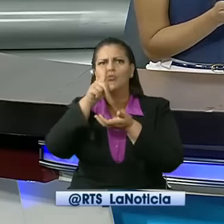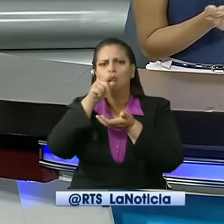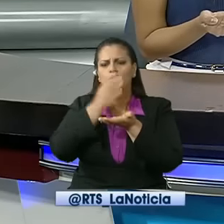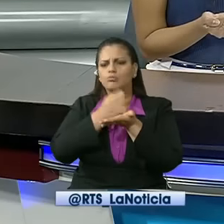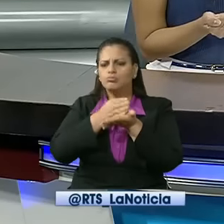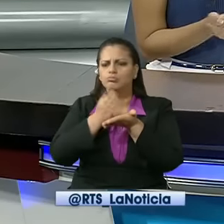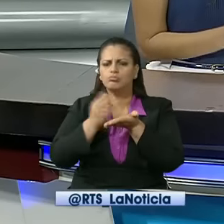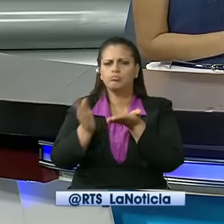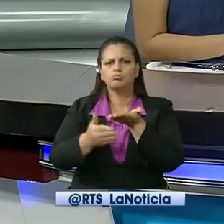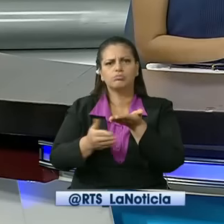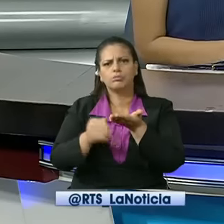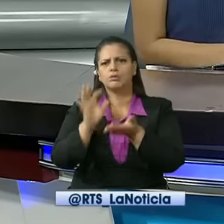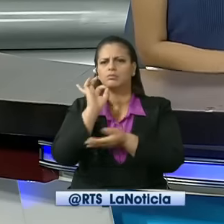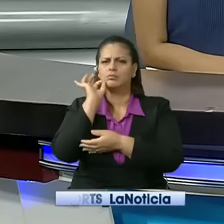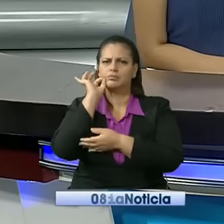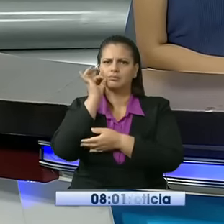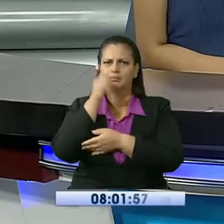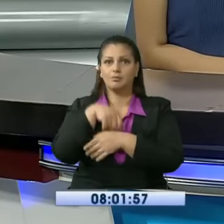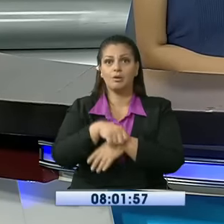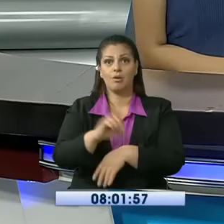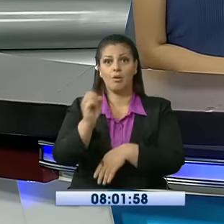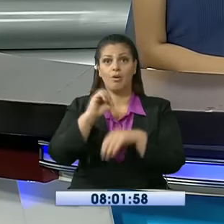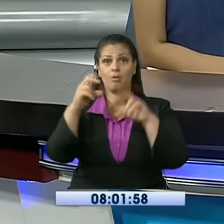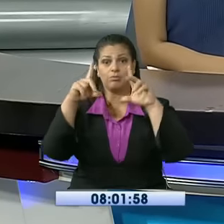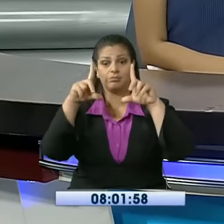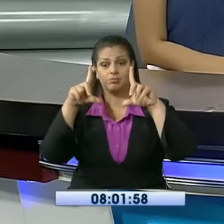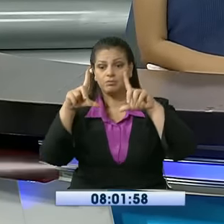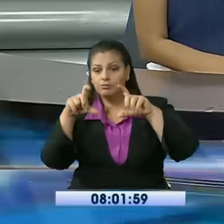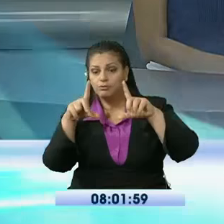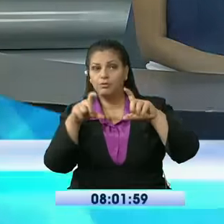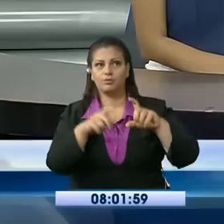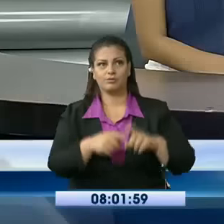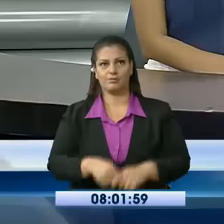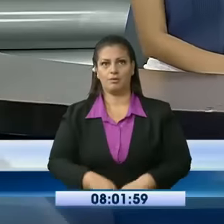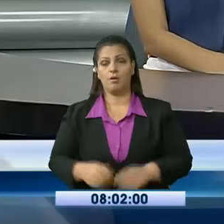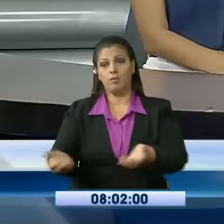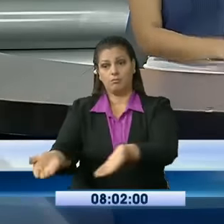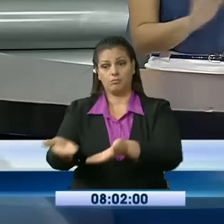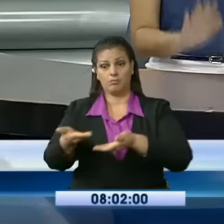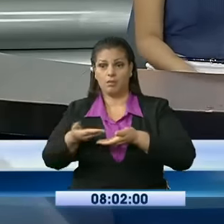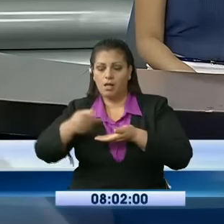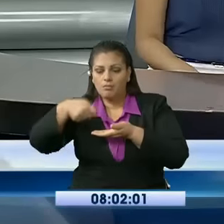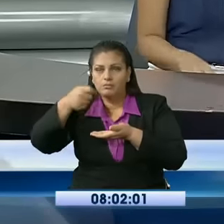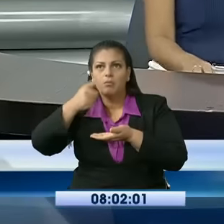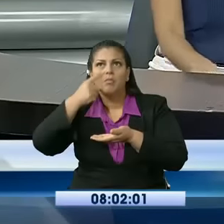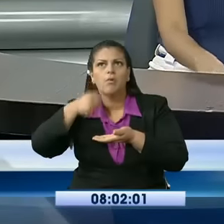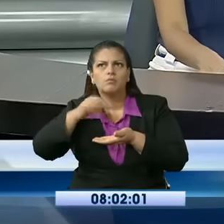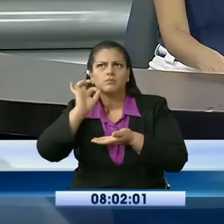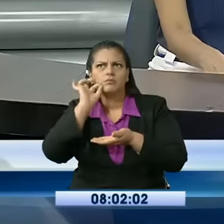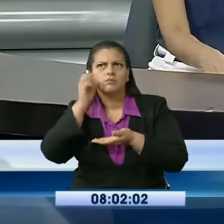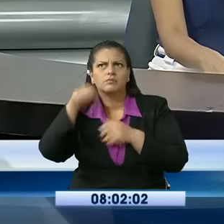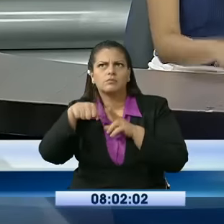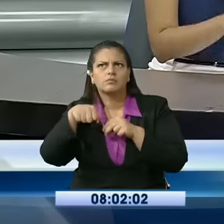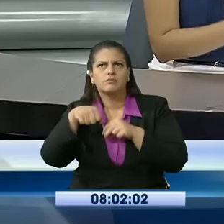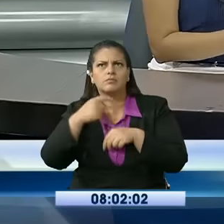plato típico al Twitter. Claro, mande la fotito, pero si manda un platito mejor todavía, para ir probando de una vez. Claro, de una vez vamos a probar. Todo, la foto y